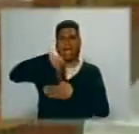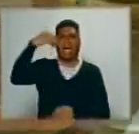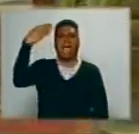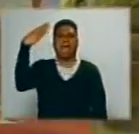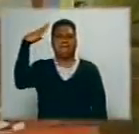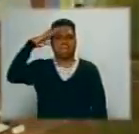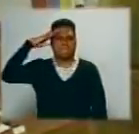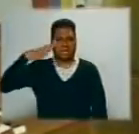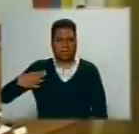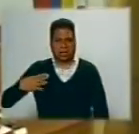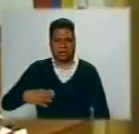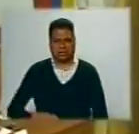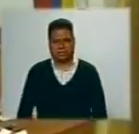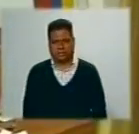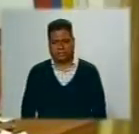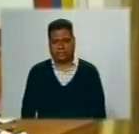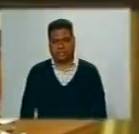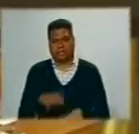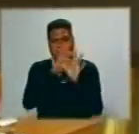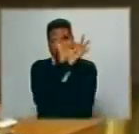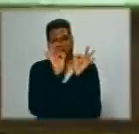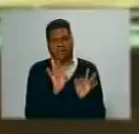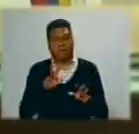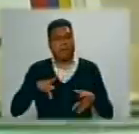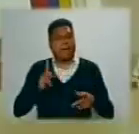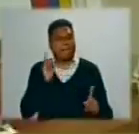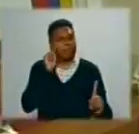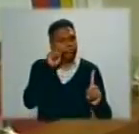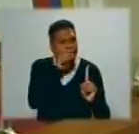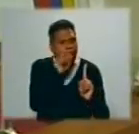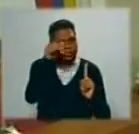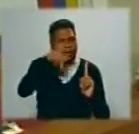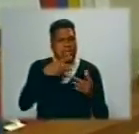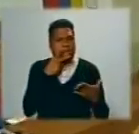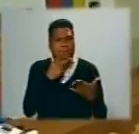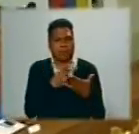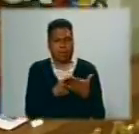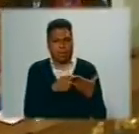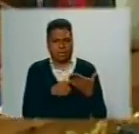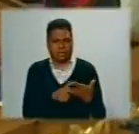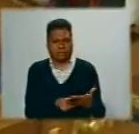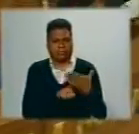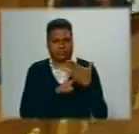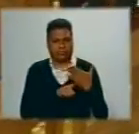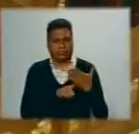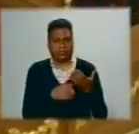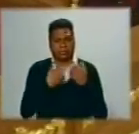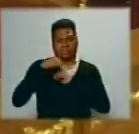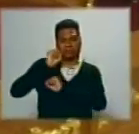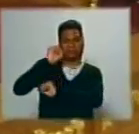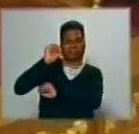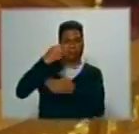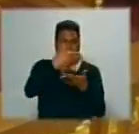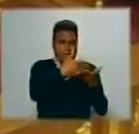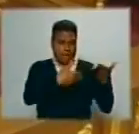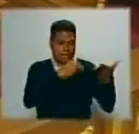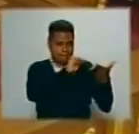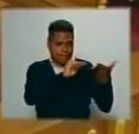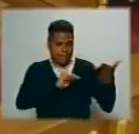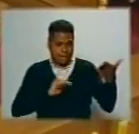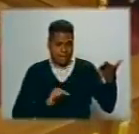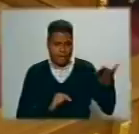tal manera que es el propósito de esta propuesta rechazar contundentemente este